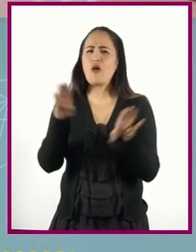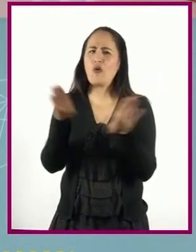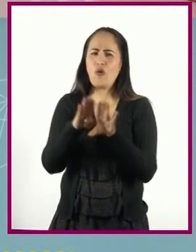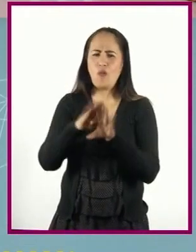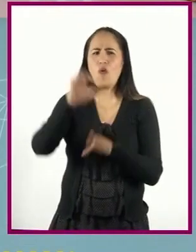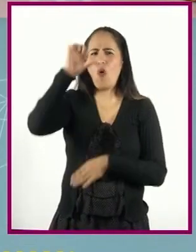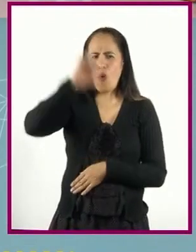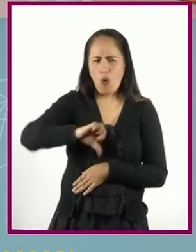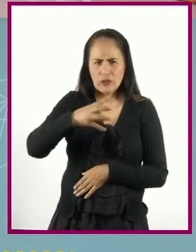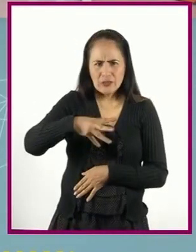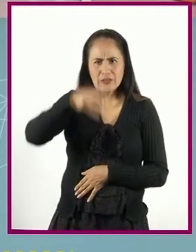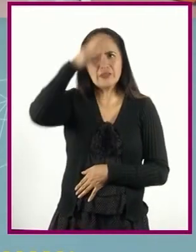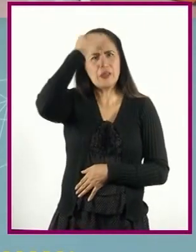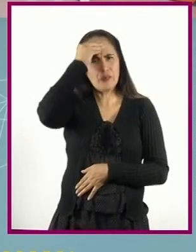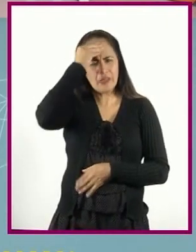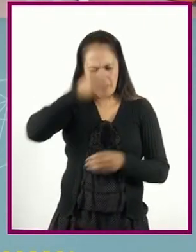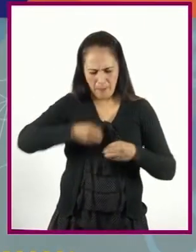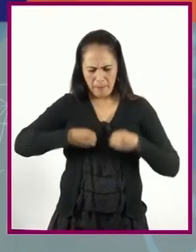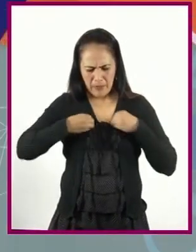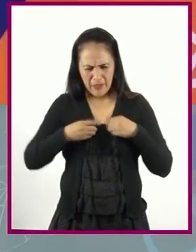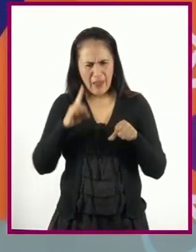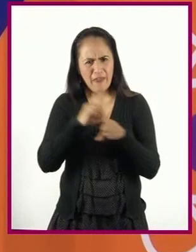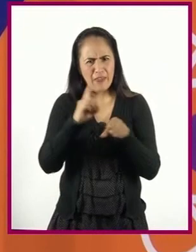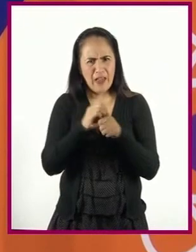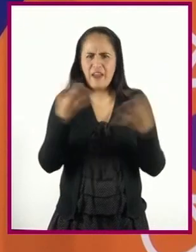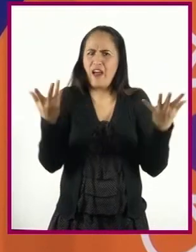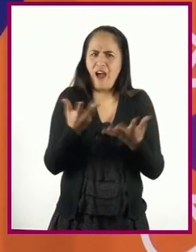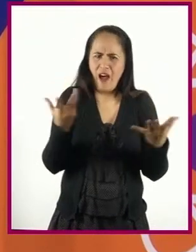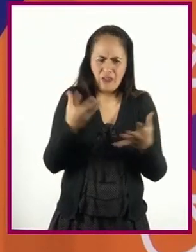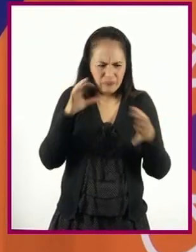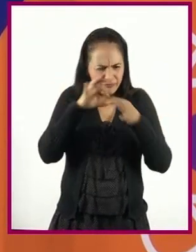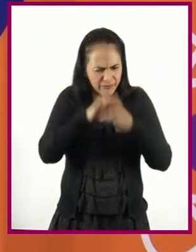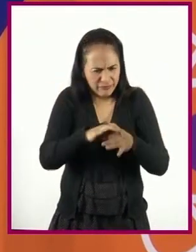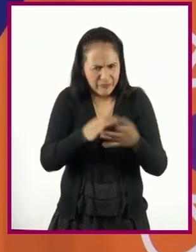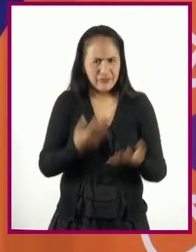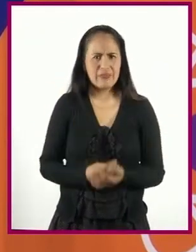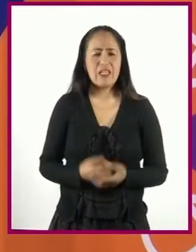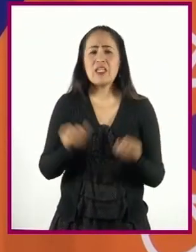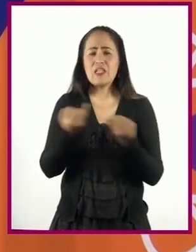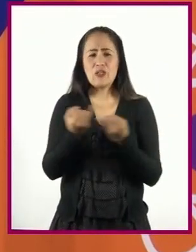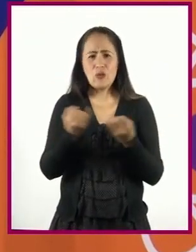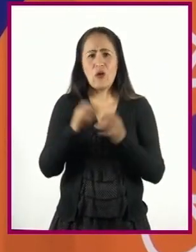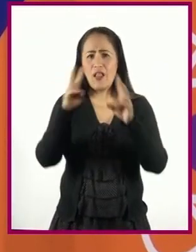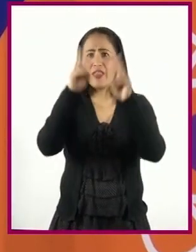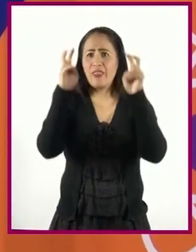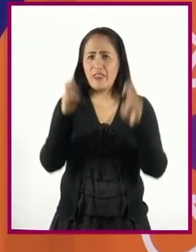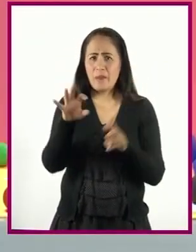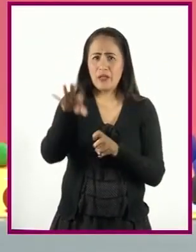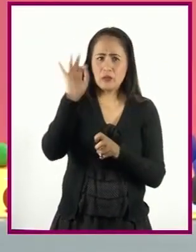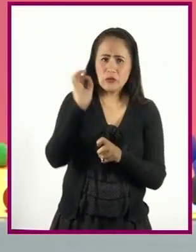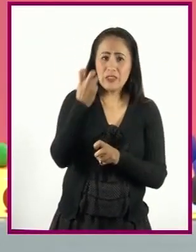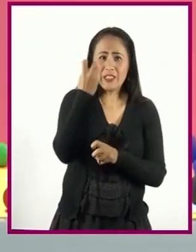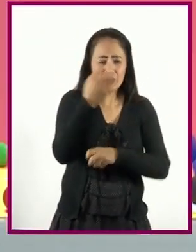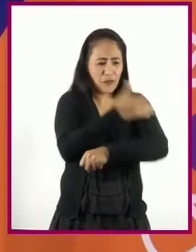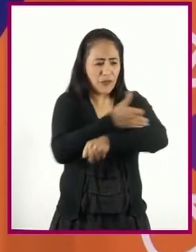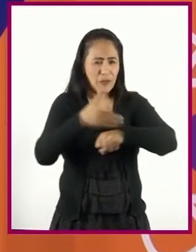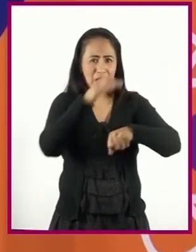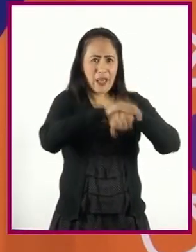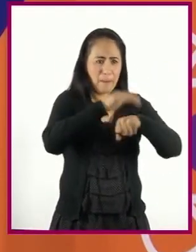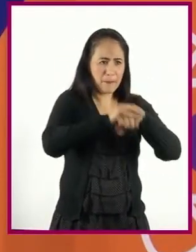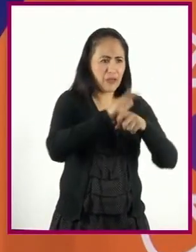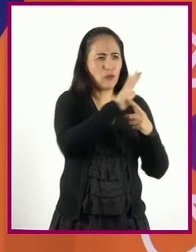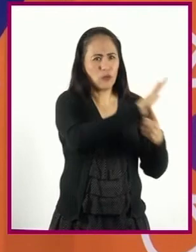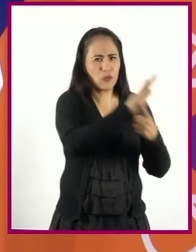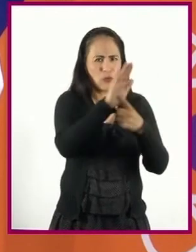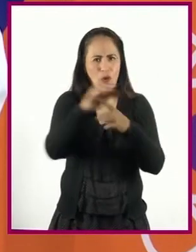de esta sesión a su vida diaria. Compartan lo que más les llamó la atención con familiares y amigos por medio del correo electrónico o